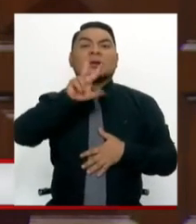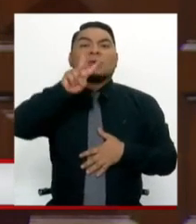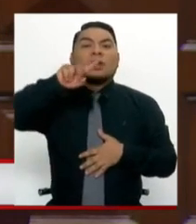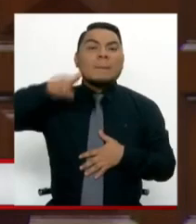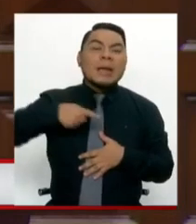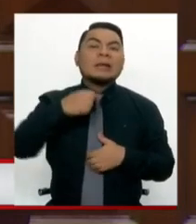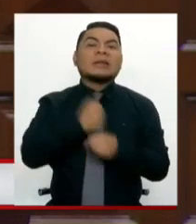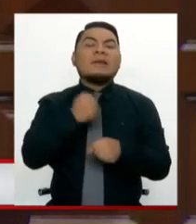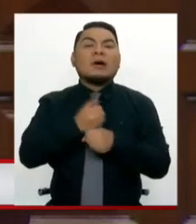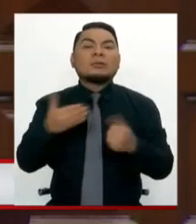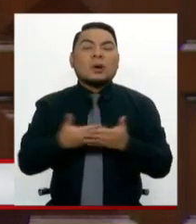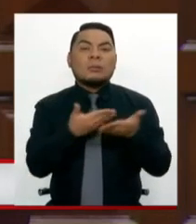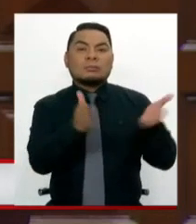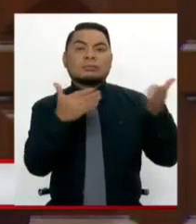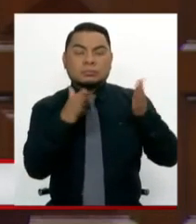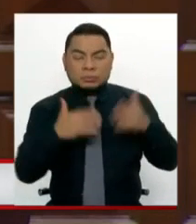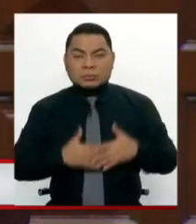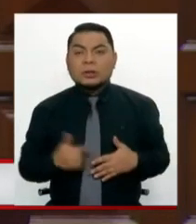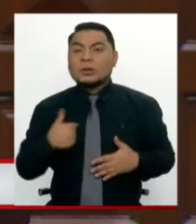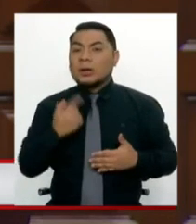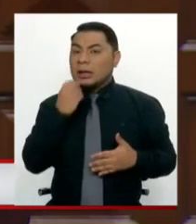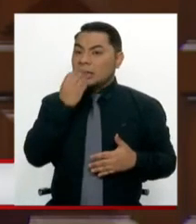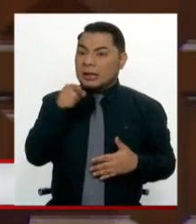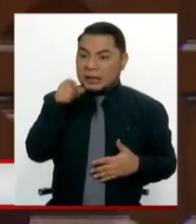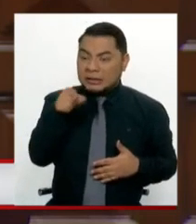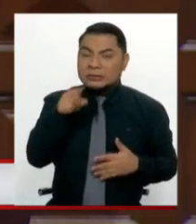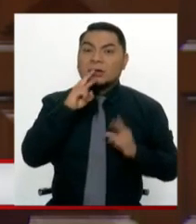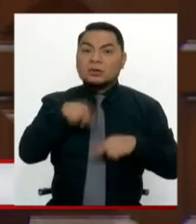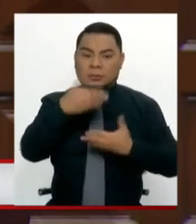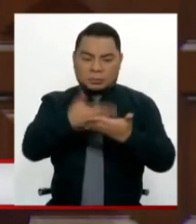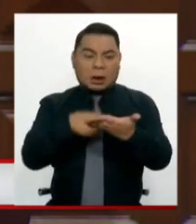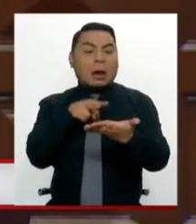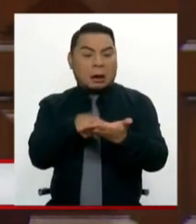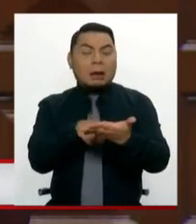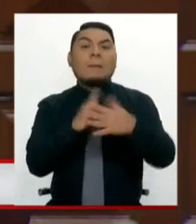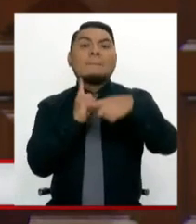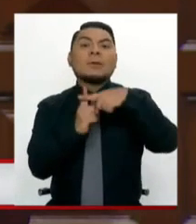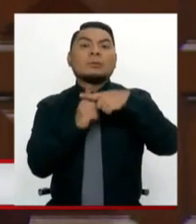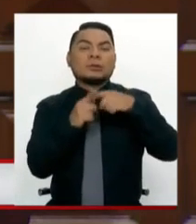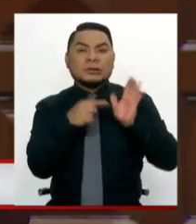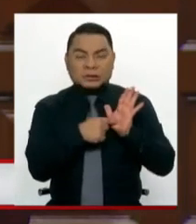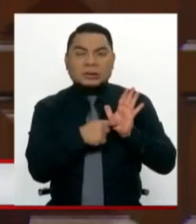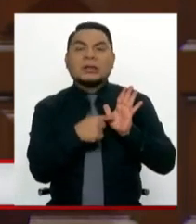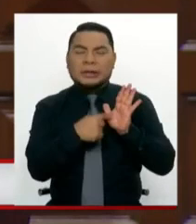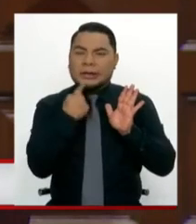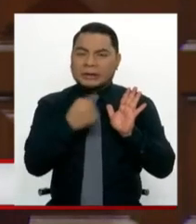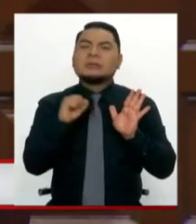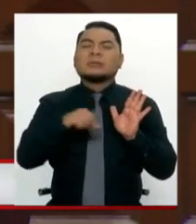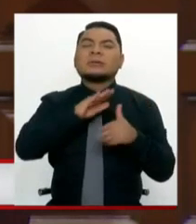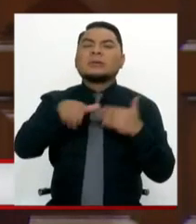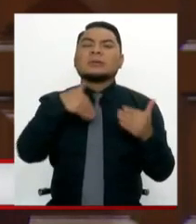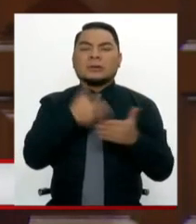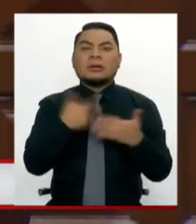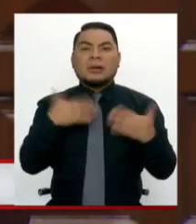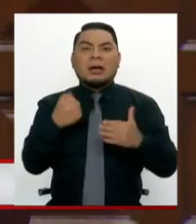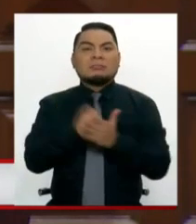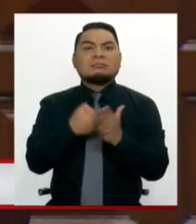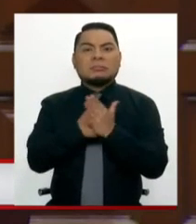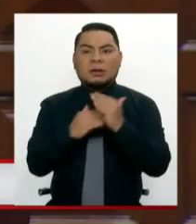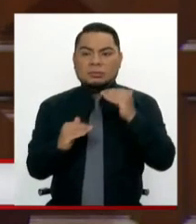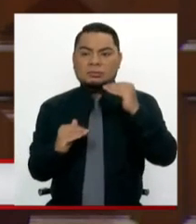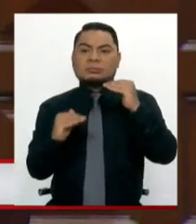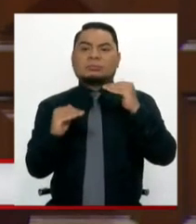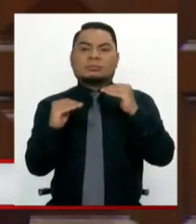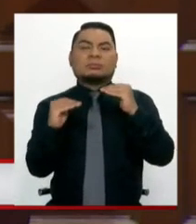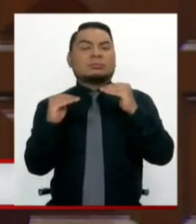352.000 puestos de trabajo. Debo enfatizar que con este resultado positivo se pone de relieve que se ha superado